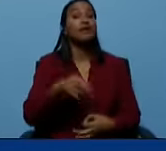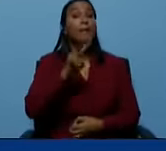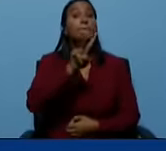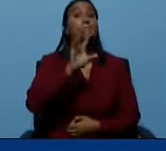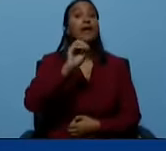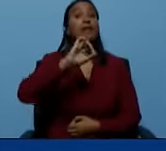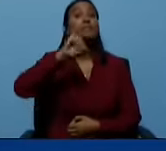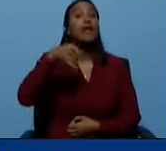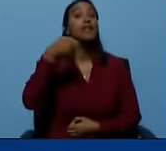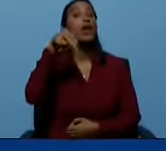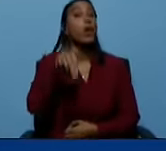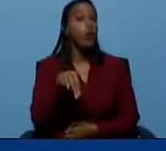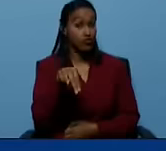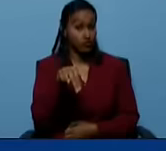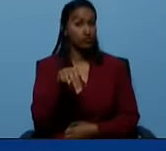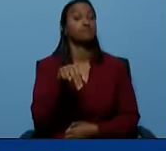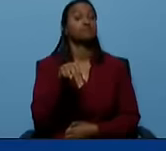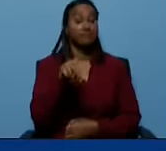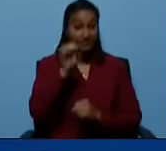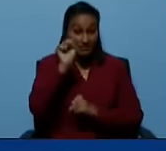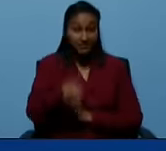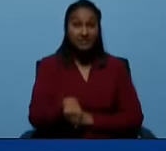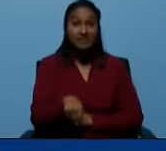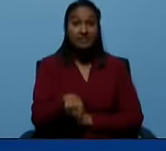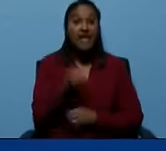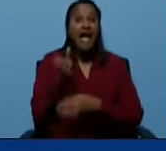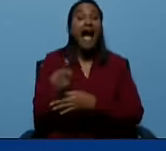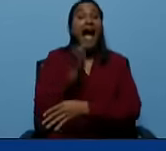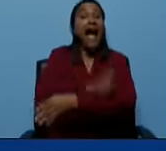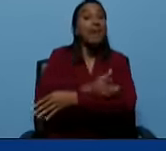38 días antes de las elecciones.